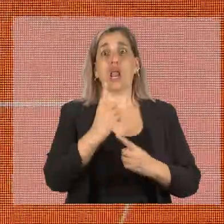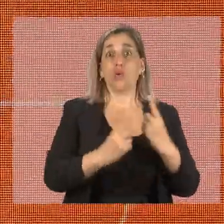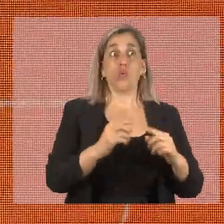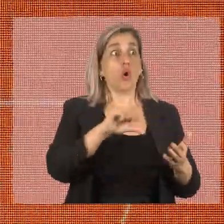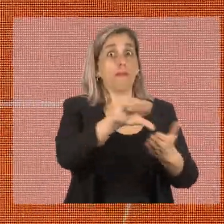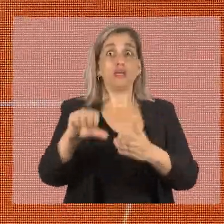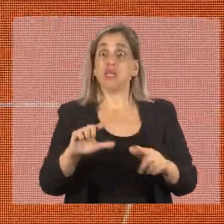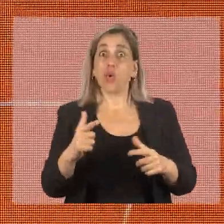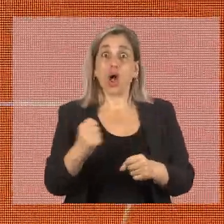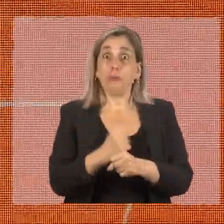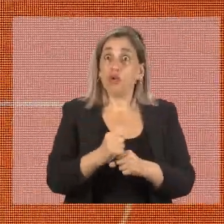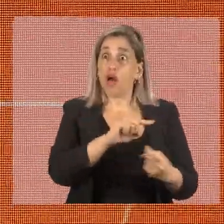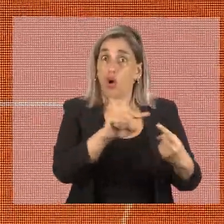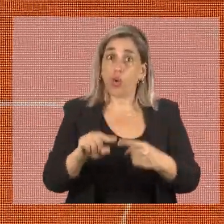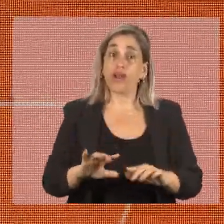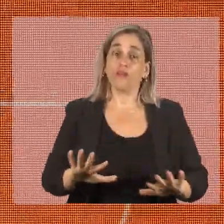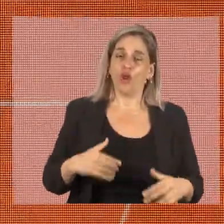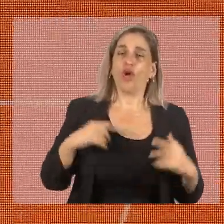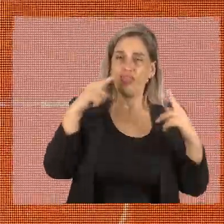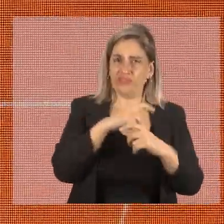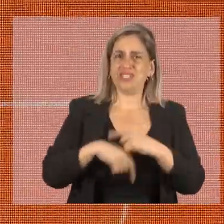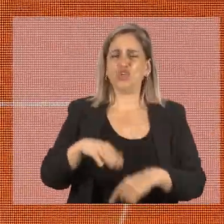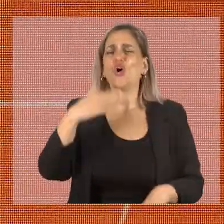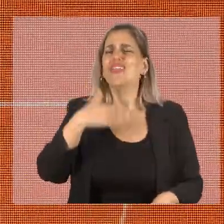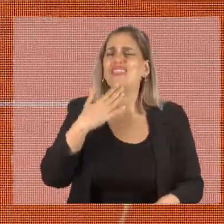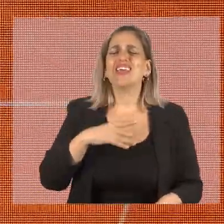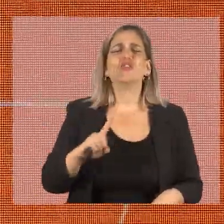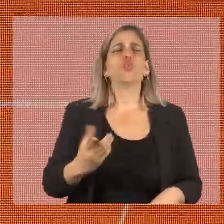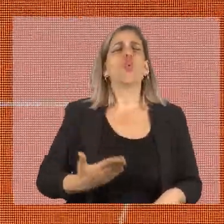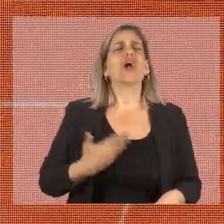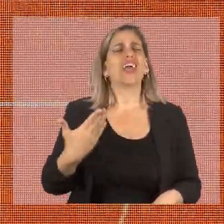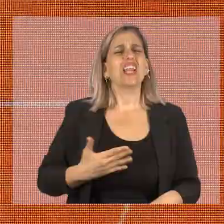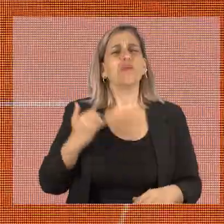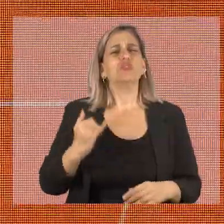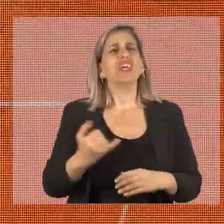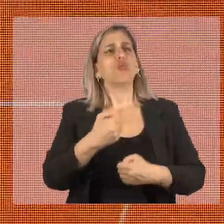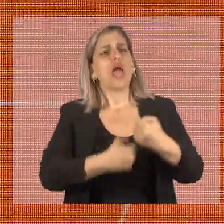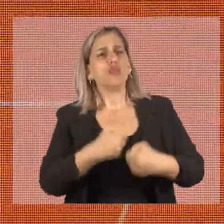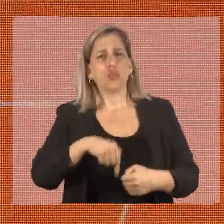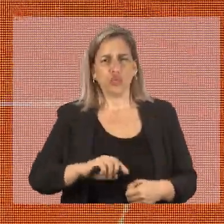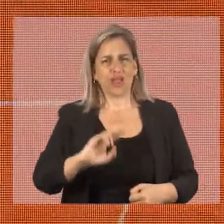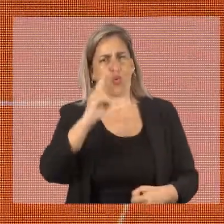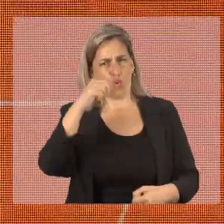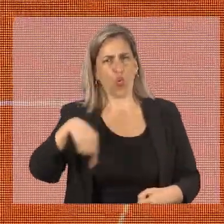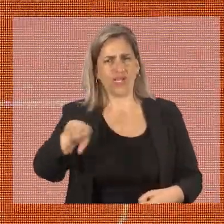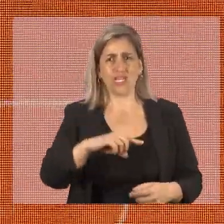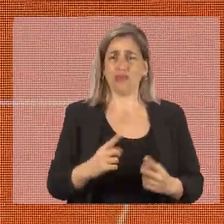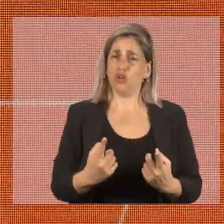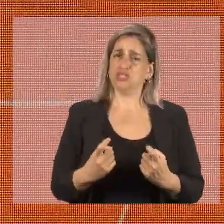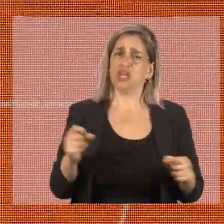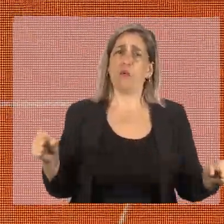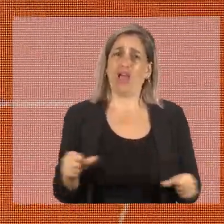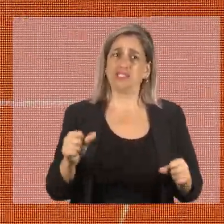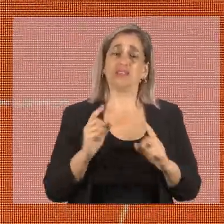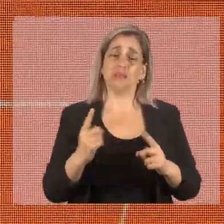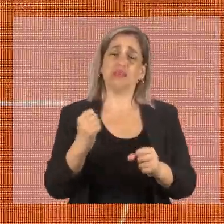aprobado este tratado, cuesta un poco sostenerlo, entendiendo el reclamo legítimo de algunas industrias nacionales. Pero tenemos que